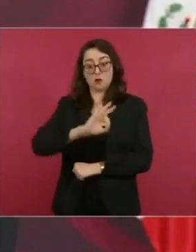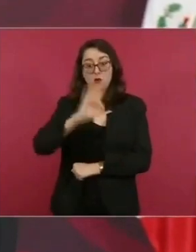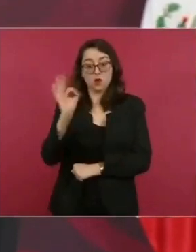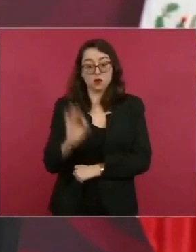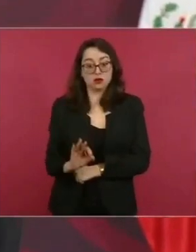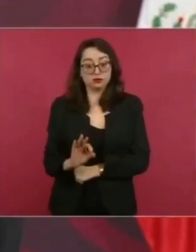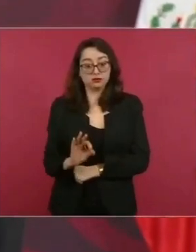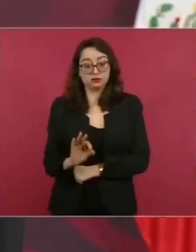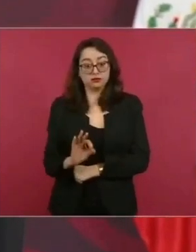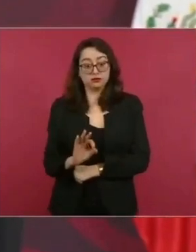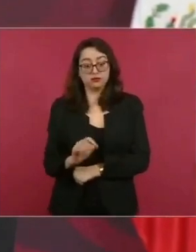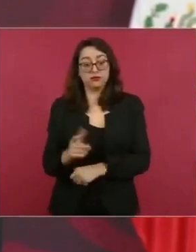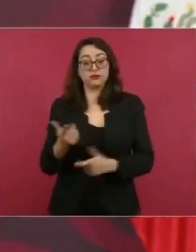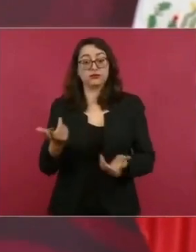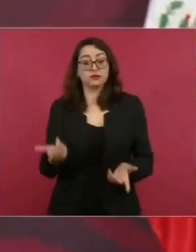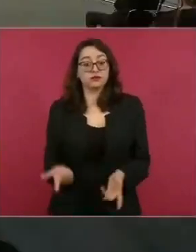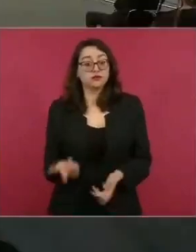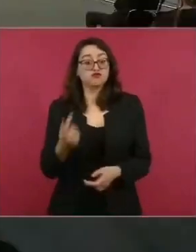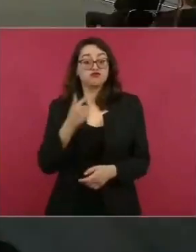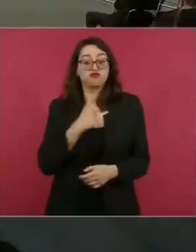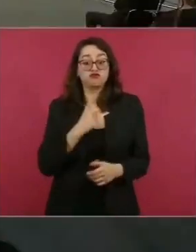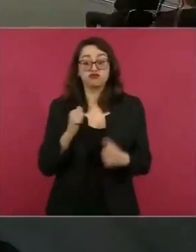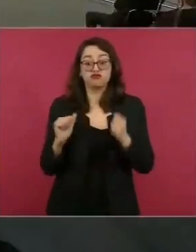comunicación con